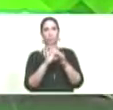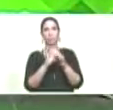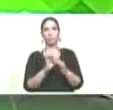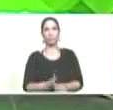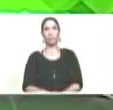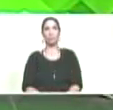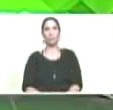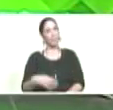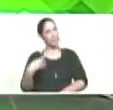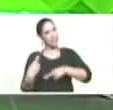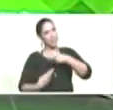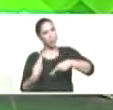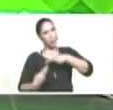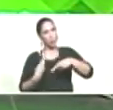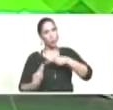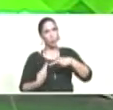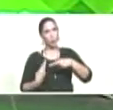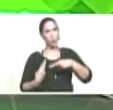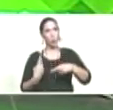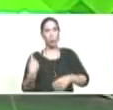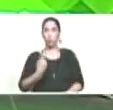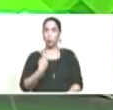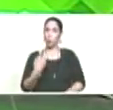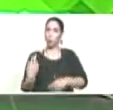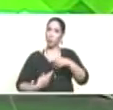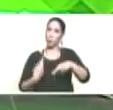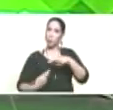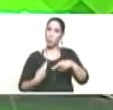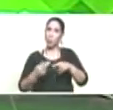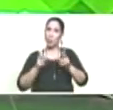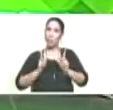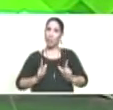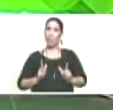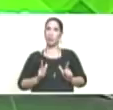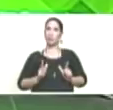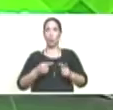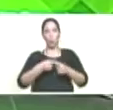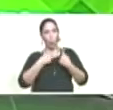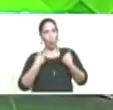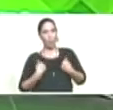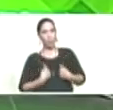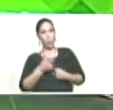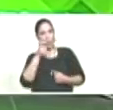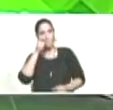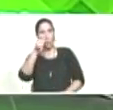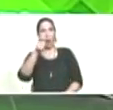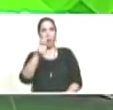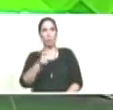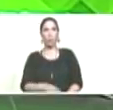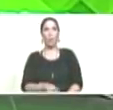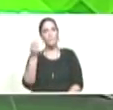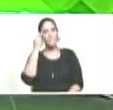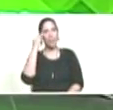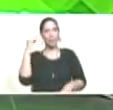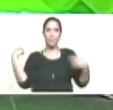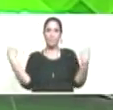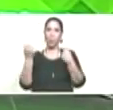Una revolución solo puede ser revolución si descansa en el corazón del pueblo, de la mente